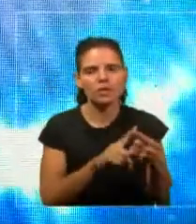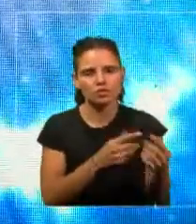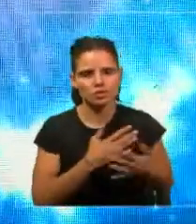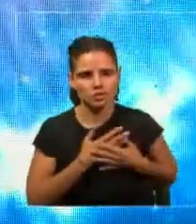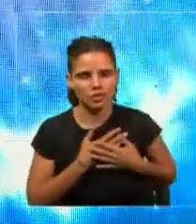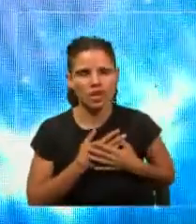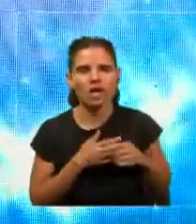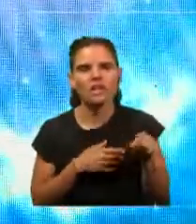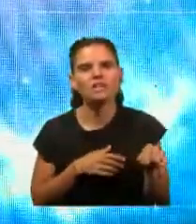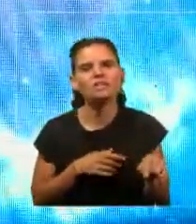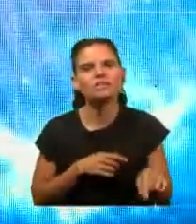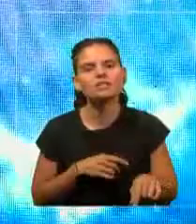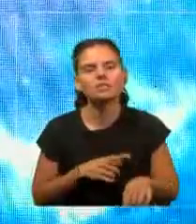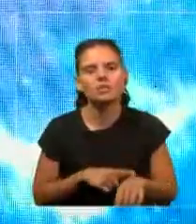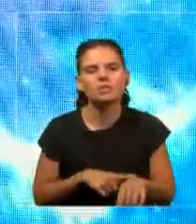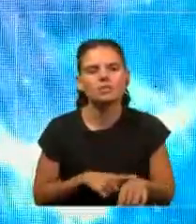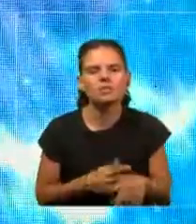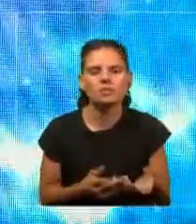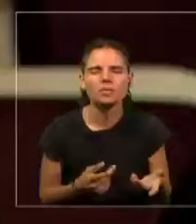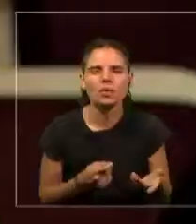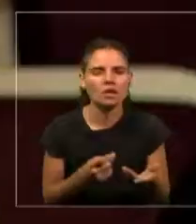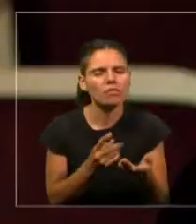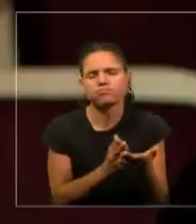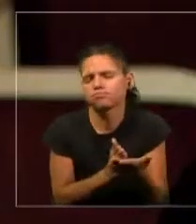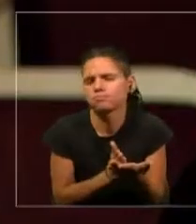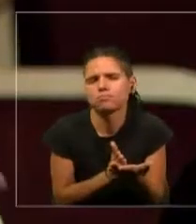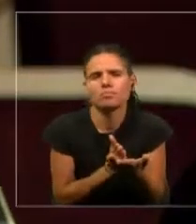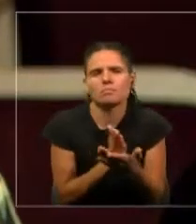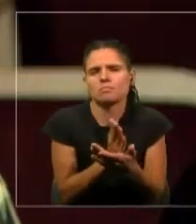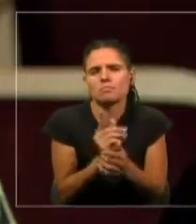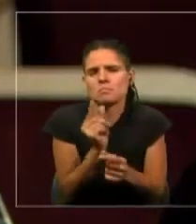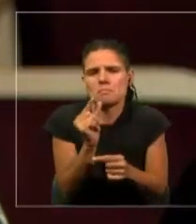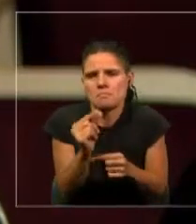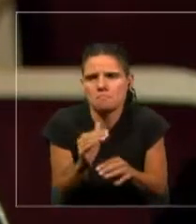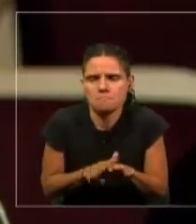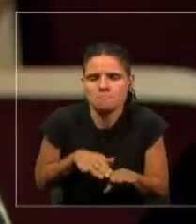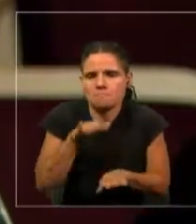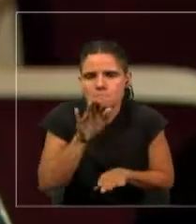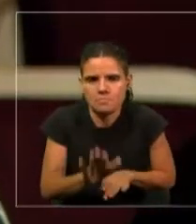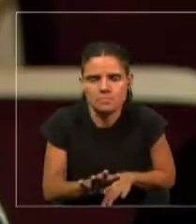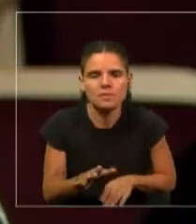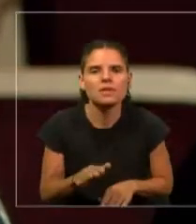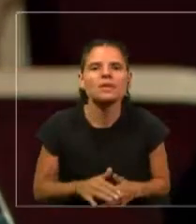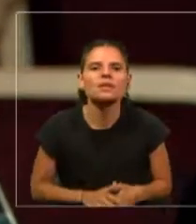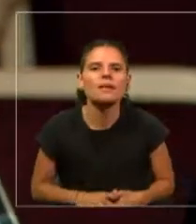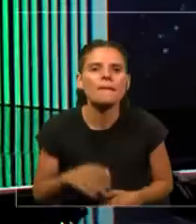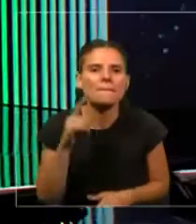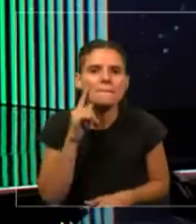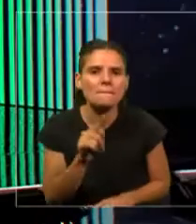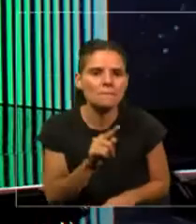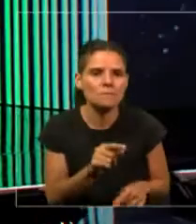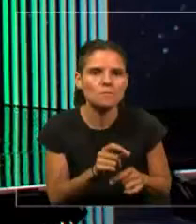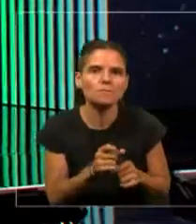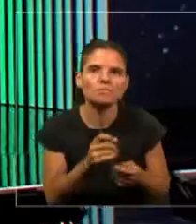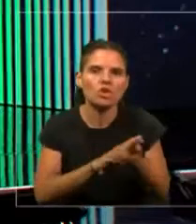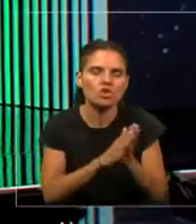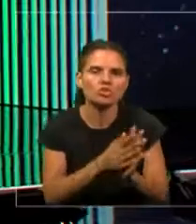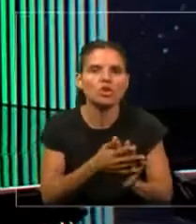ese momento recién empezando, pero desde entonces, con el extremo genio que caracteriza la industria